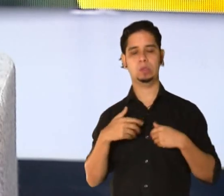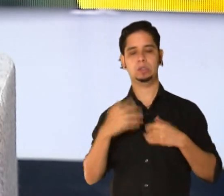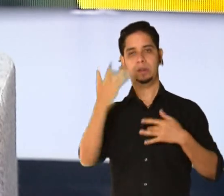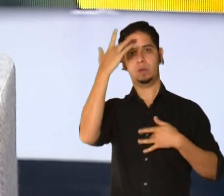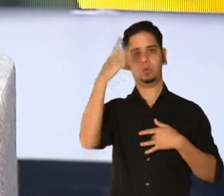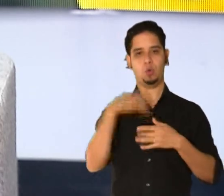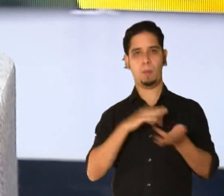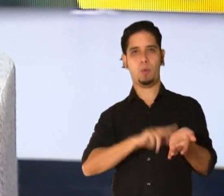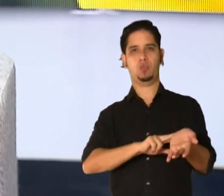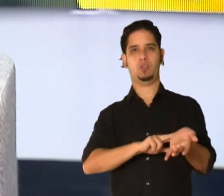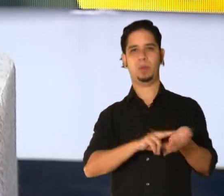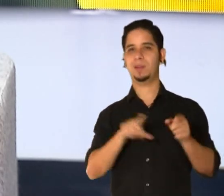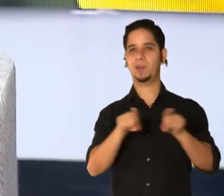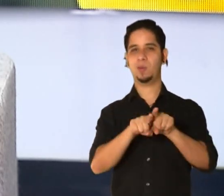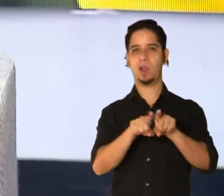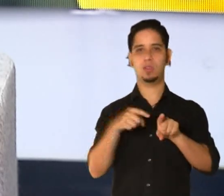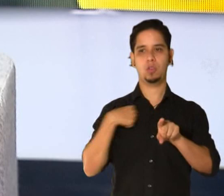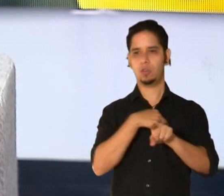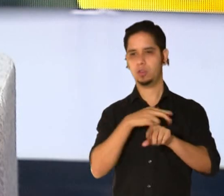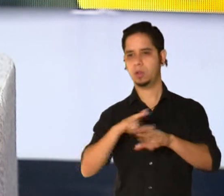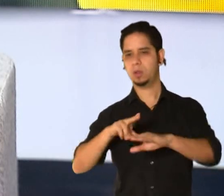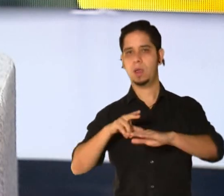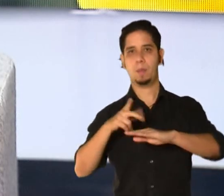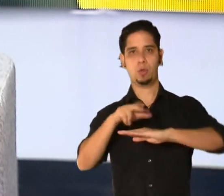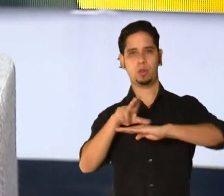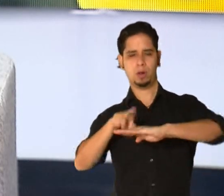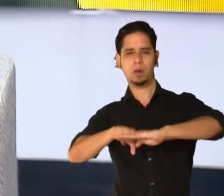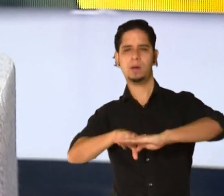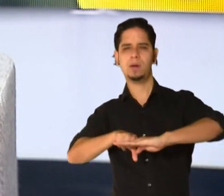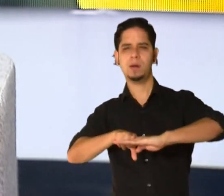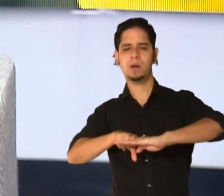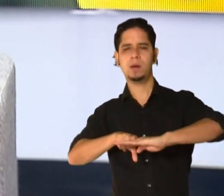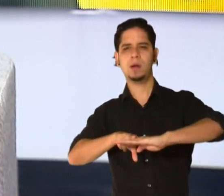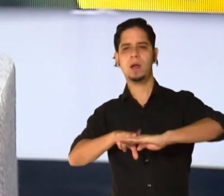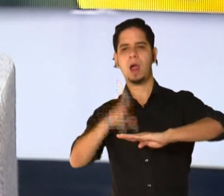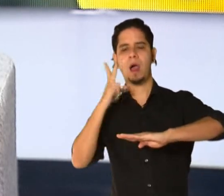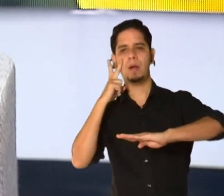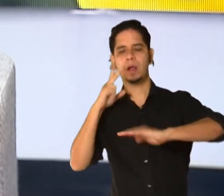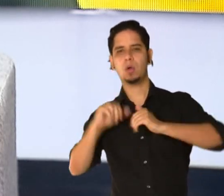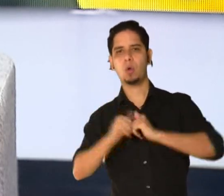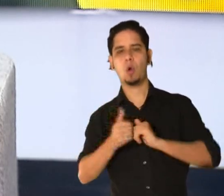cómo están en términos no solamente de la